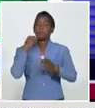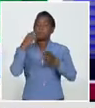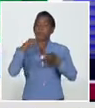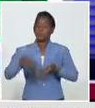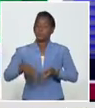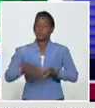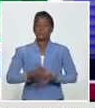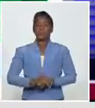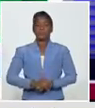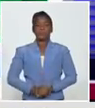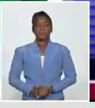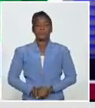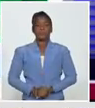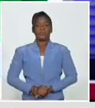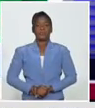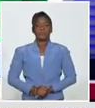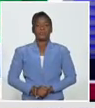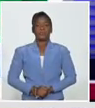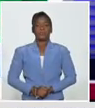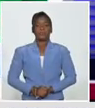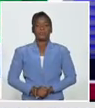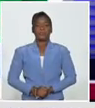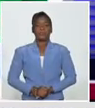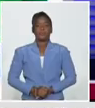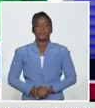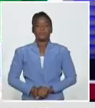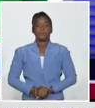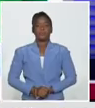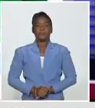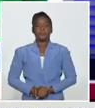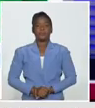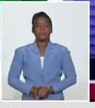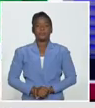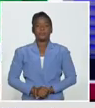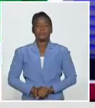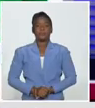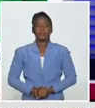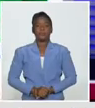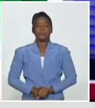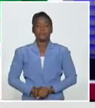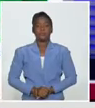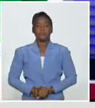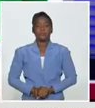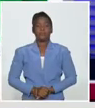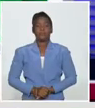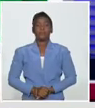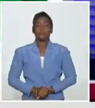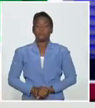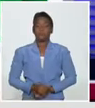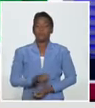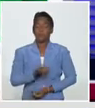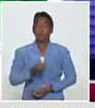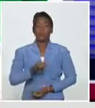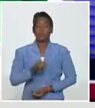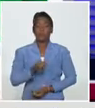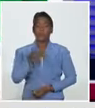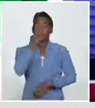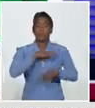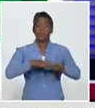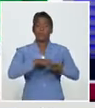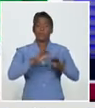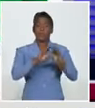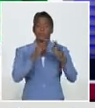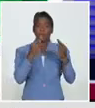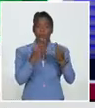fue posible su recuperación y la paciente fallece. Reiteramos nuestras condolencias a familiares y